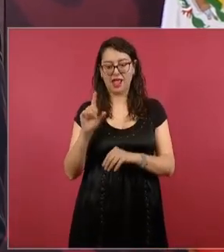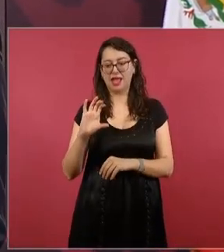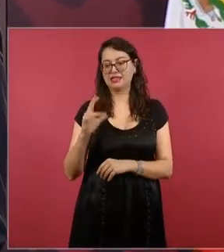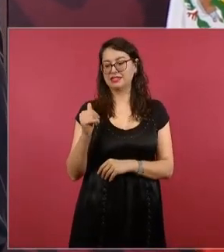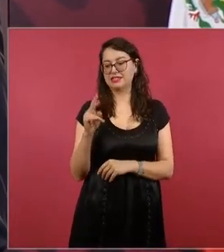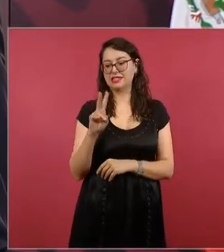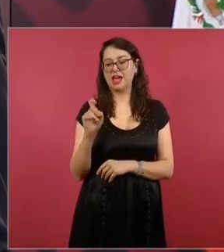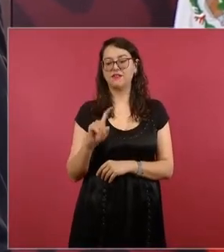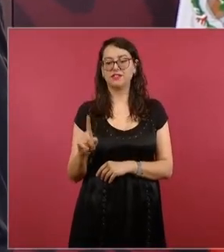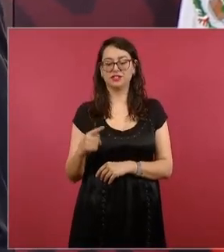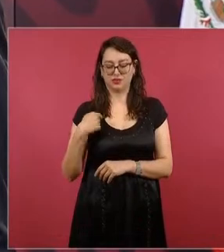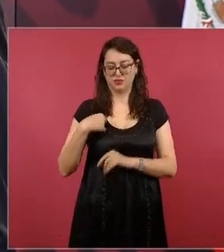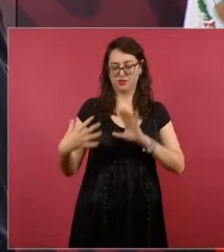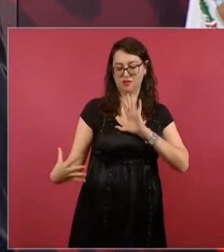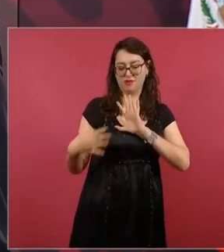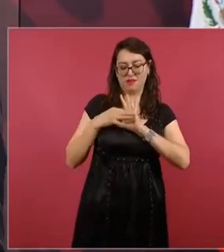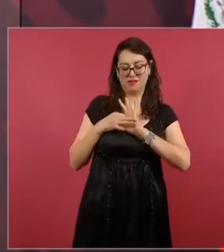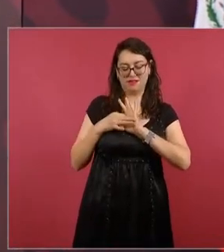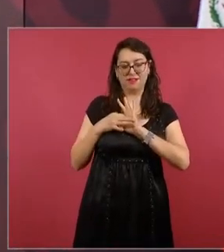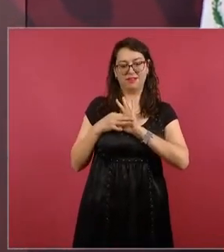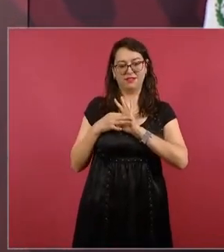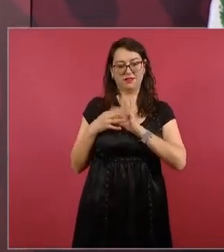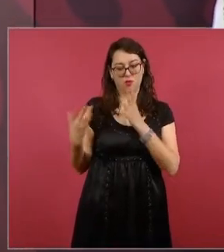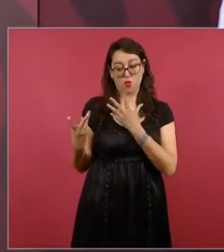Sí. Y